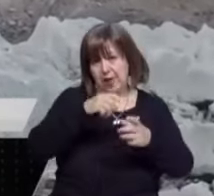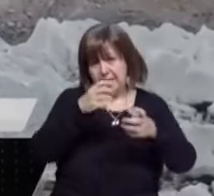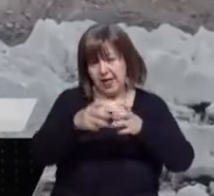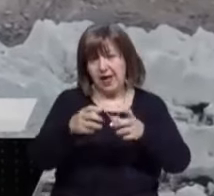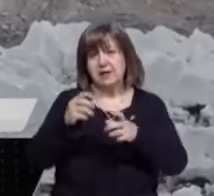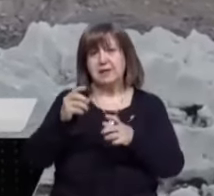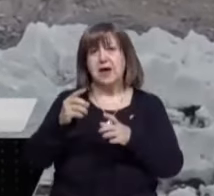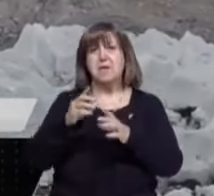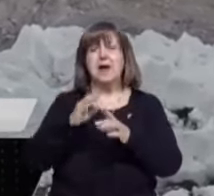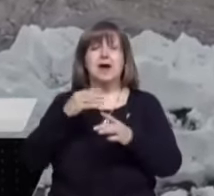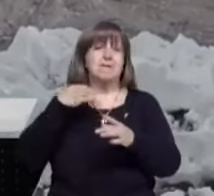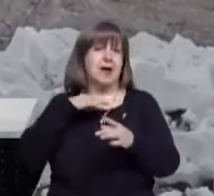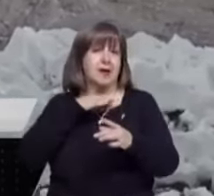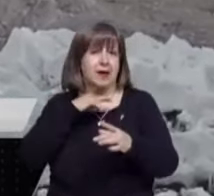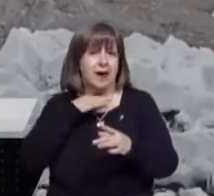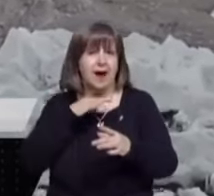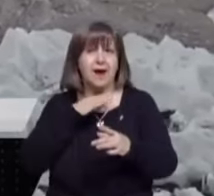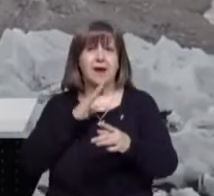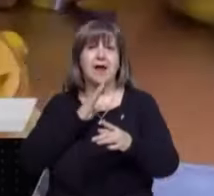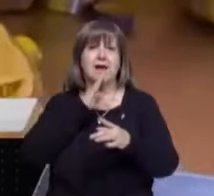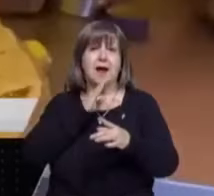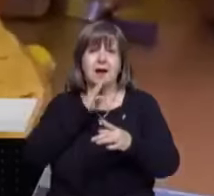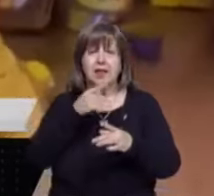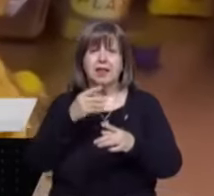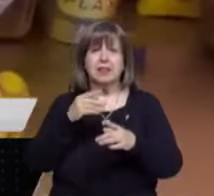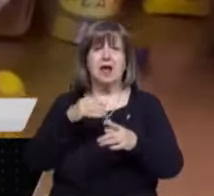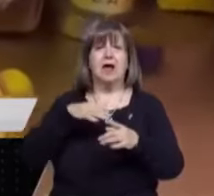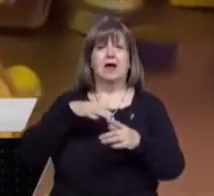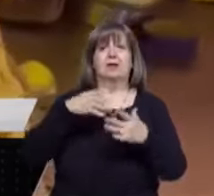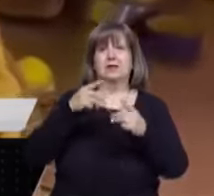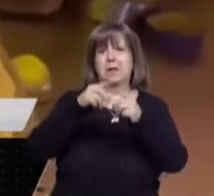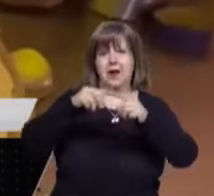comida israelita, mexicana. El otro día hicimos tacos.